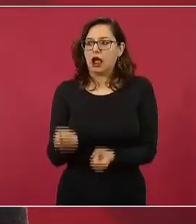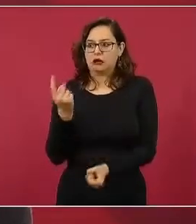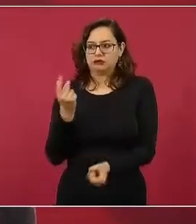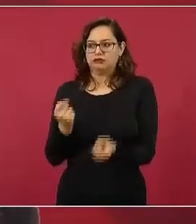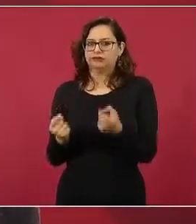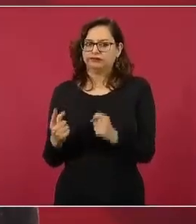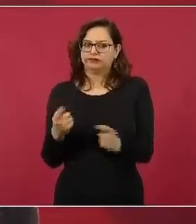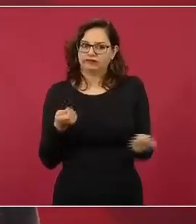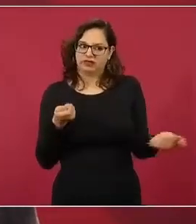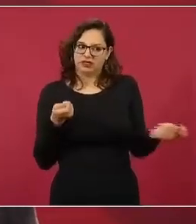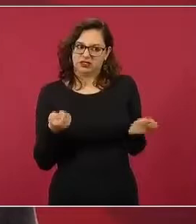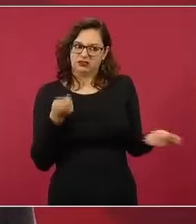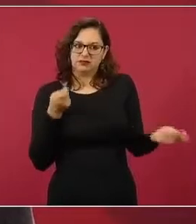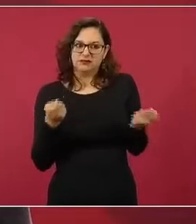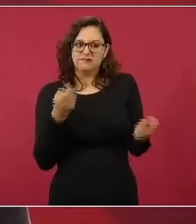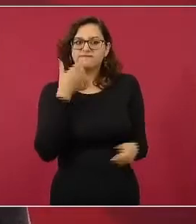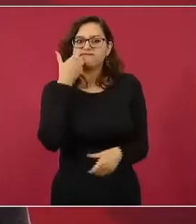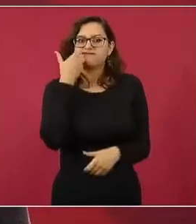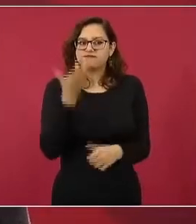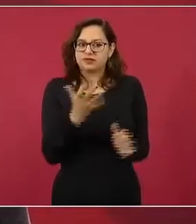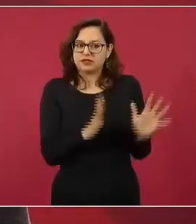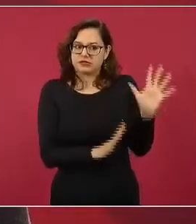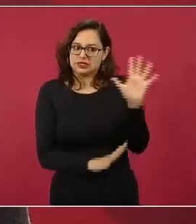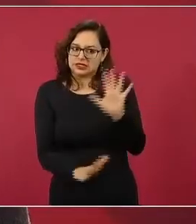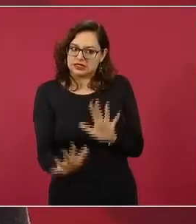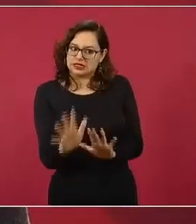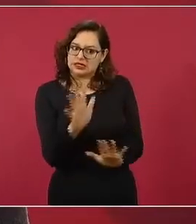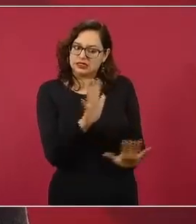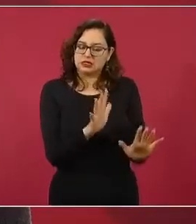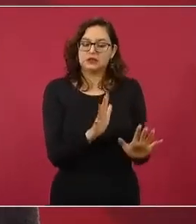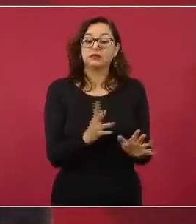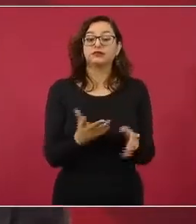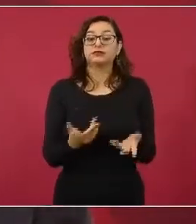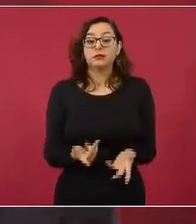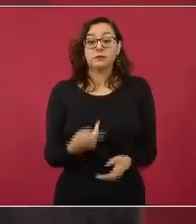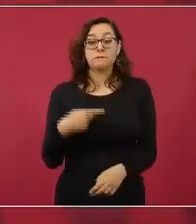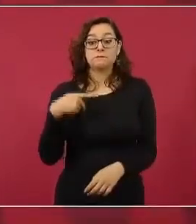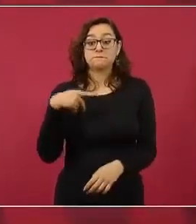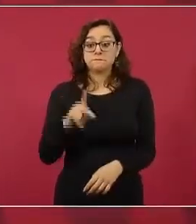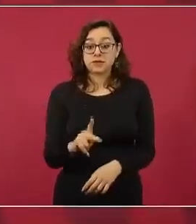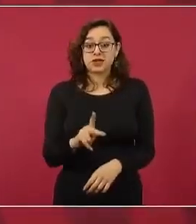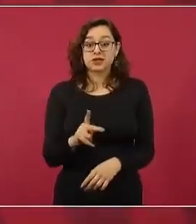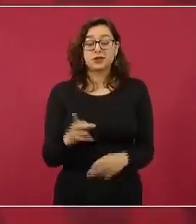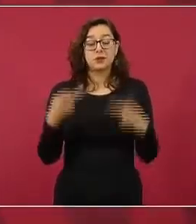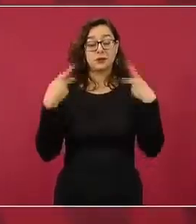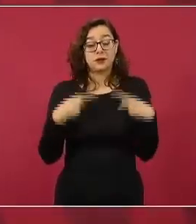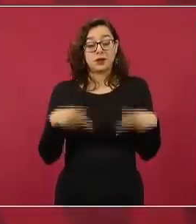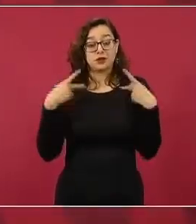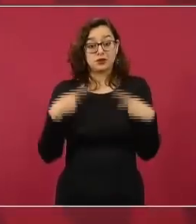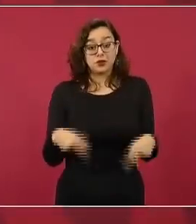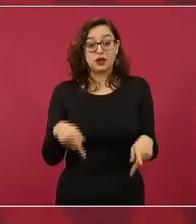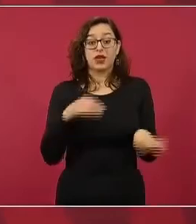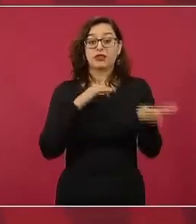Tenemos que hacer valer la democracia. Entonces, si hay estas dudas, que se denuncien.